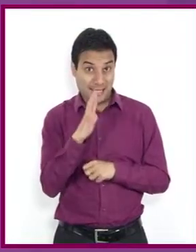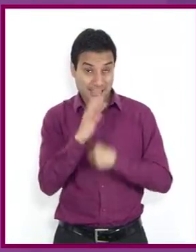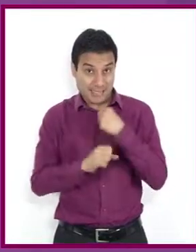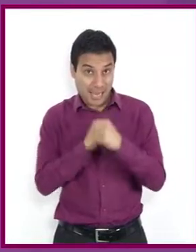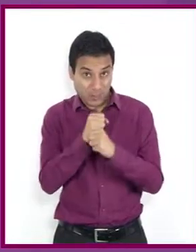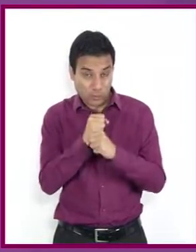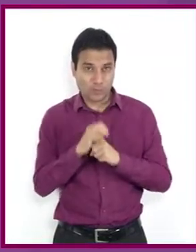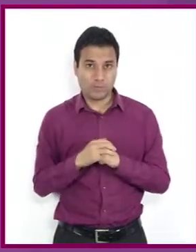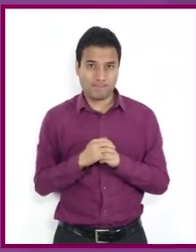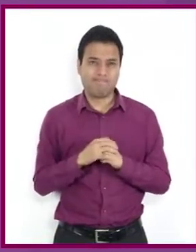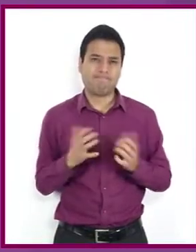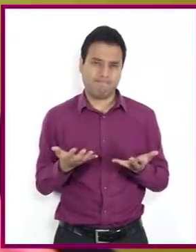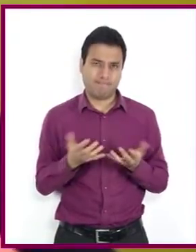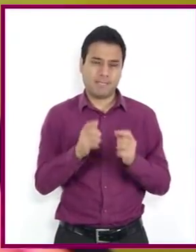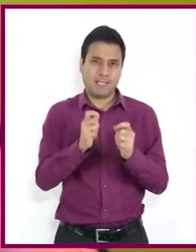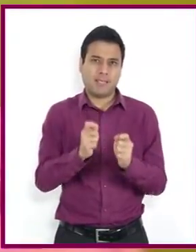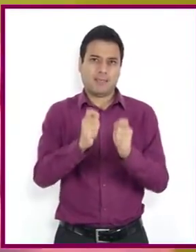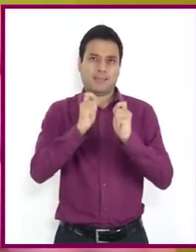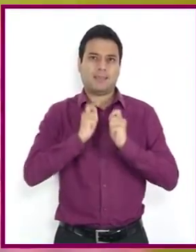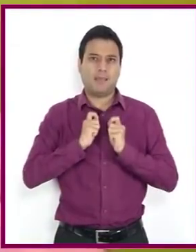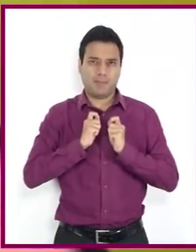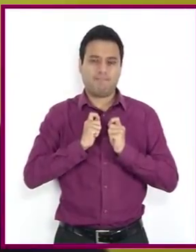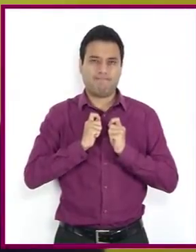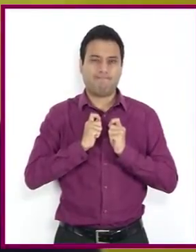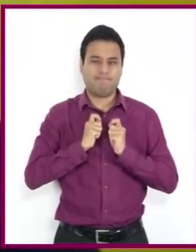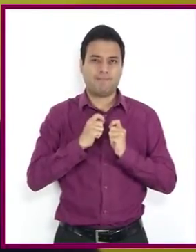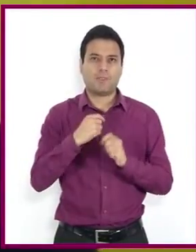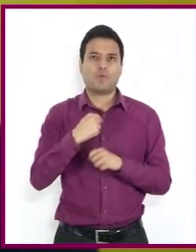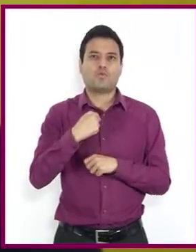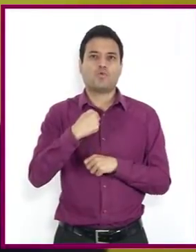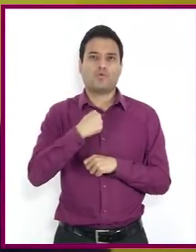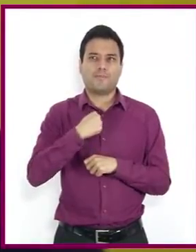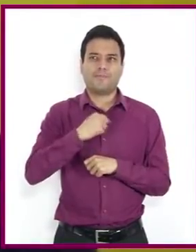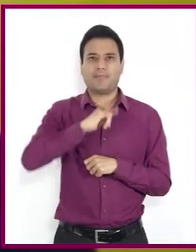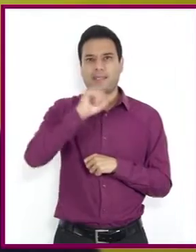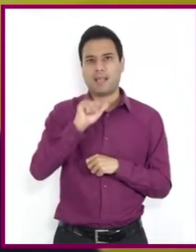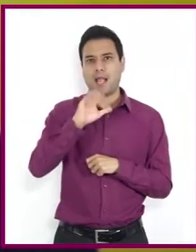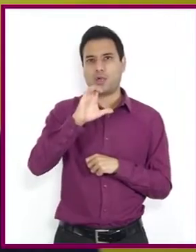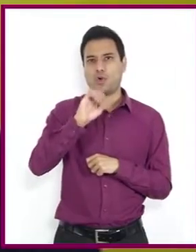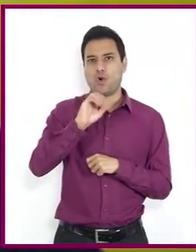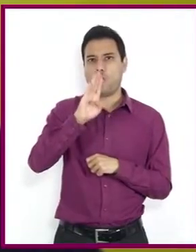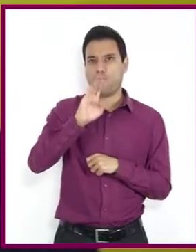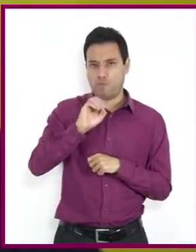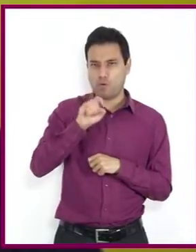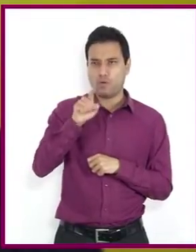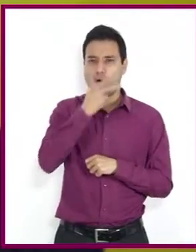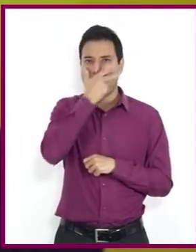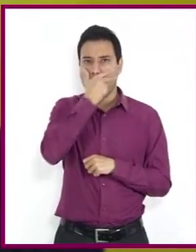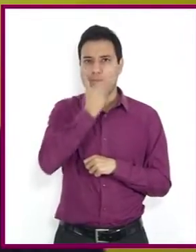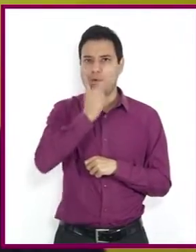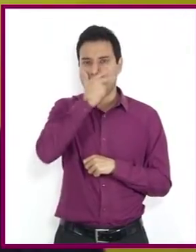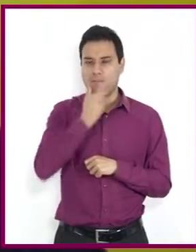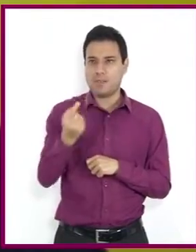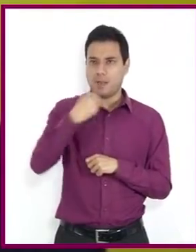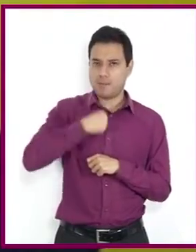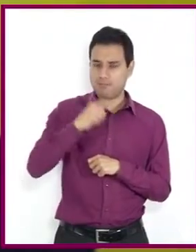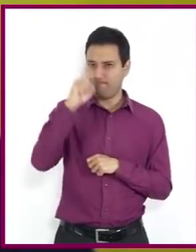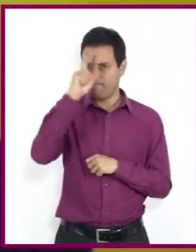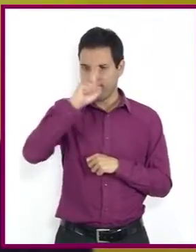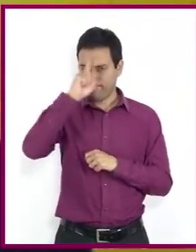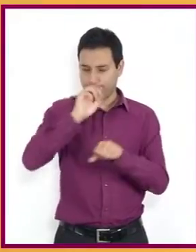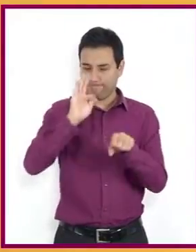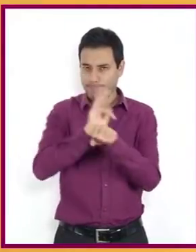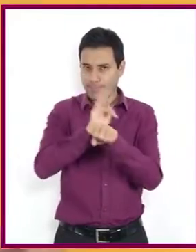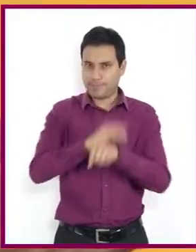me encomendó a Jacopo Borghini, quien se encargó de que yo recibiera una buena educación en un convento en